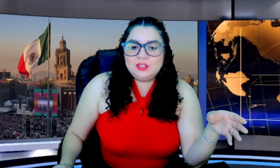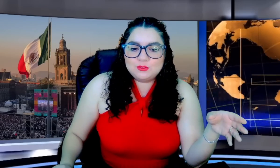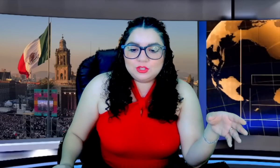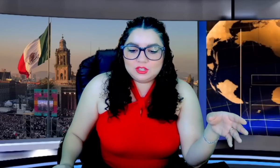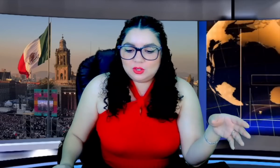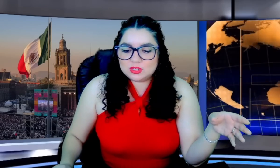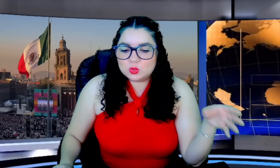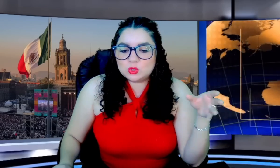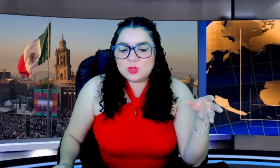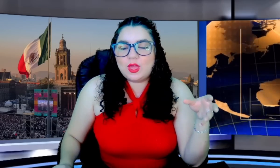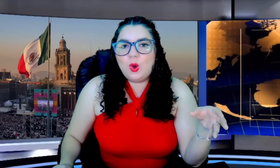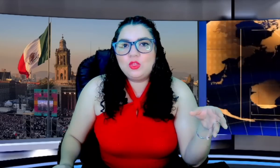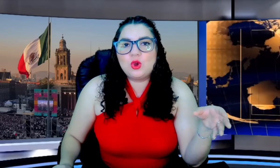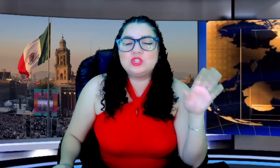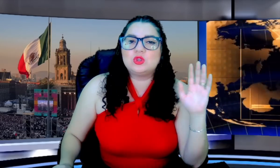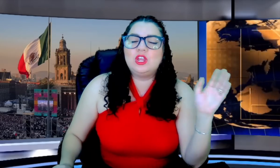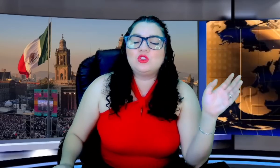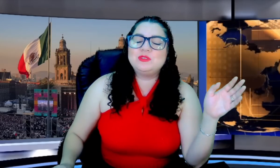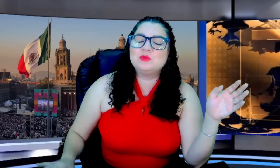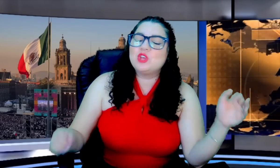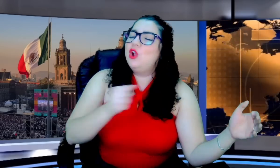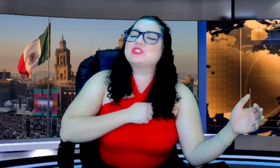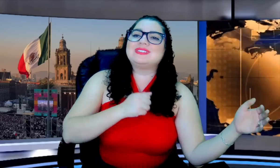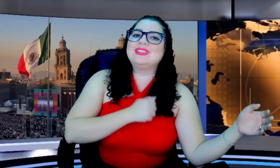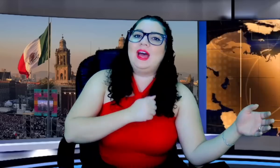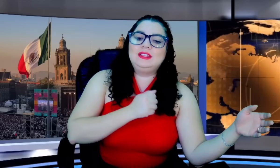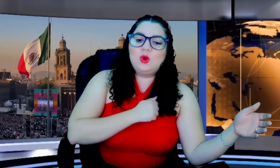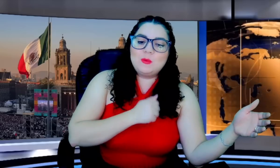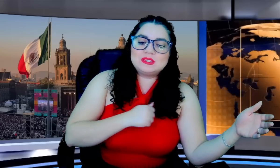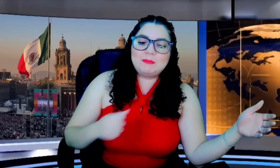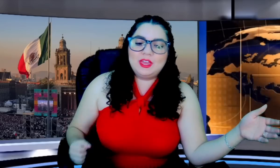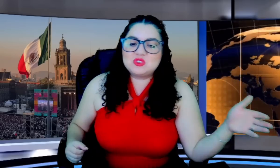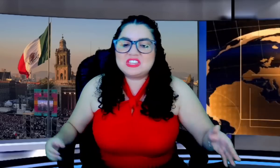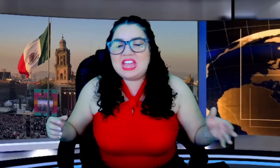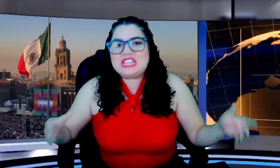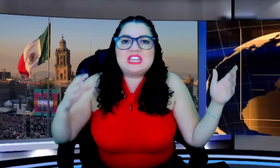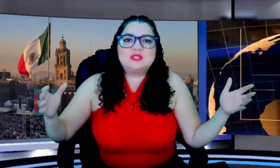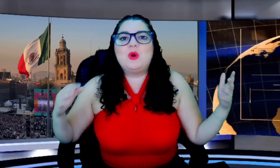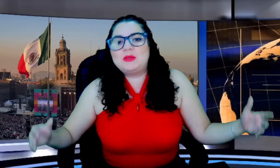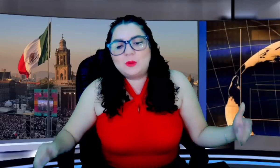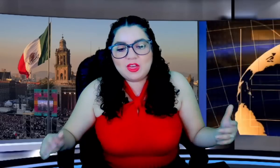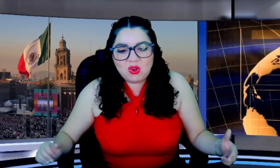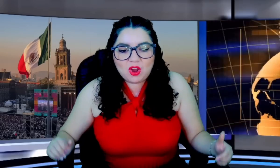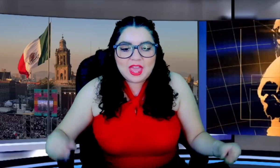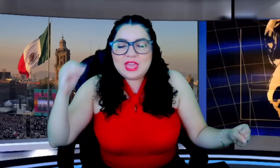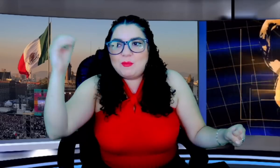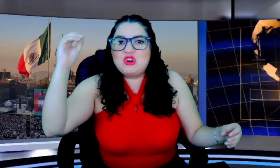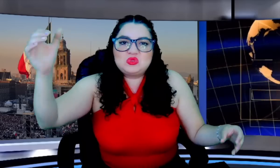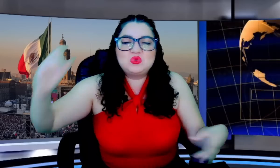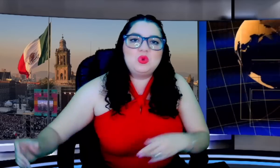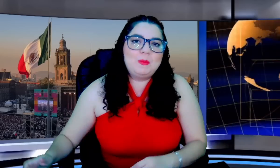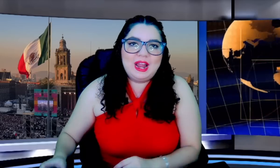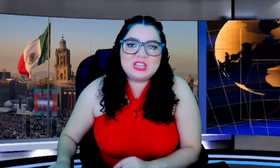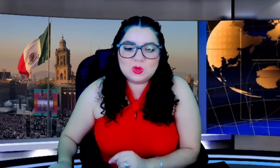están difundiendo el discurso de odio y son ellos mismos los que se dan golpes de pecho y dicen, es que es López Obrador y por